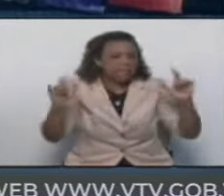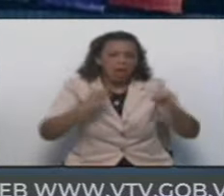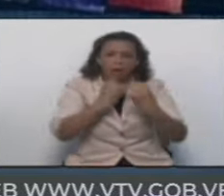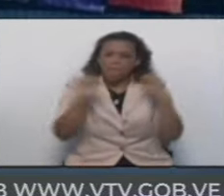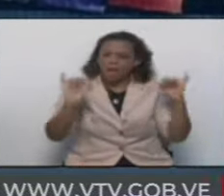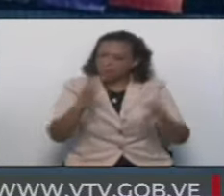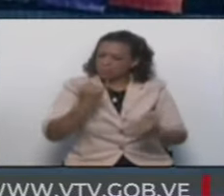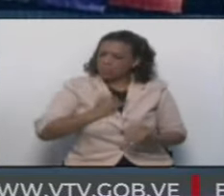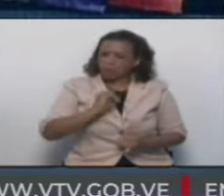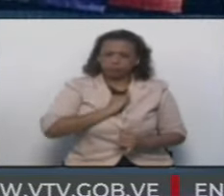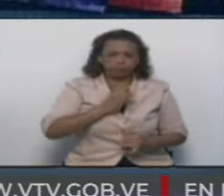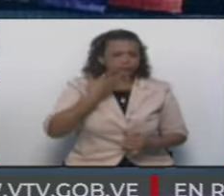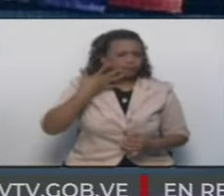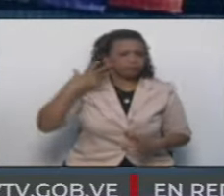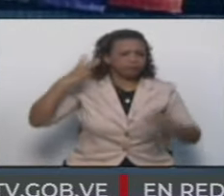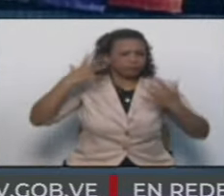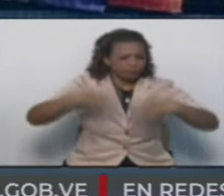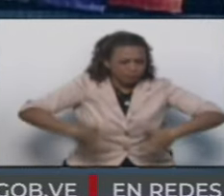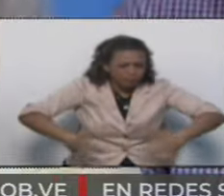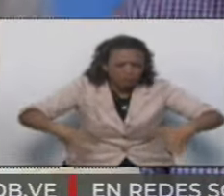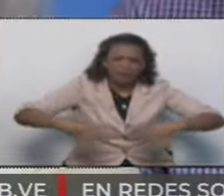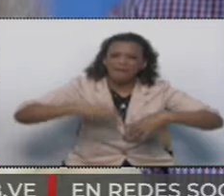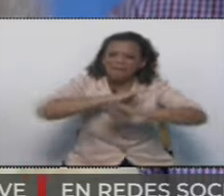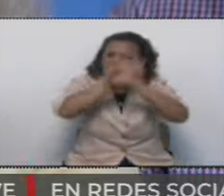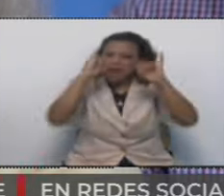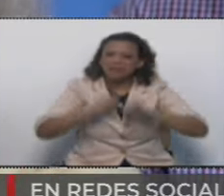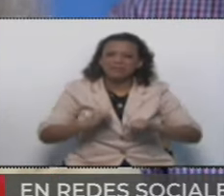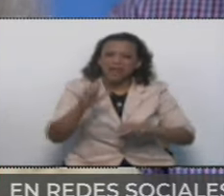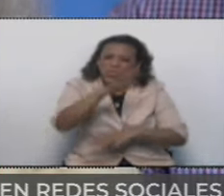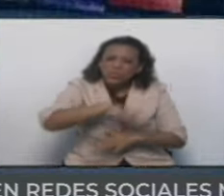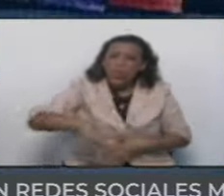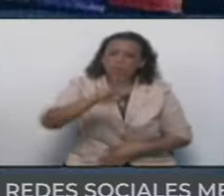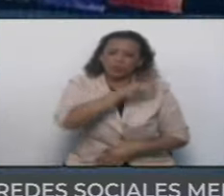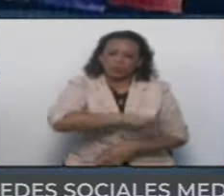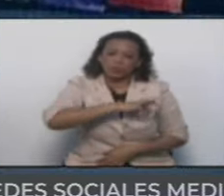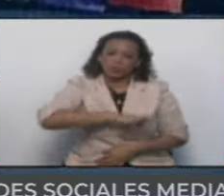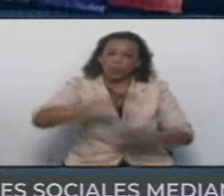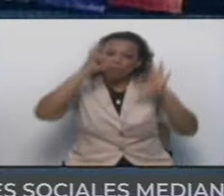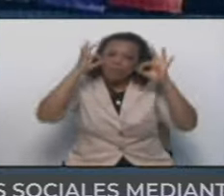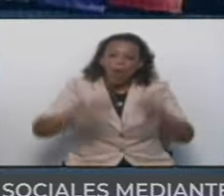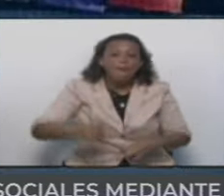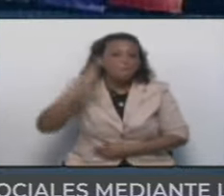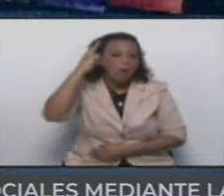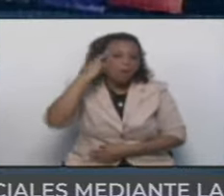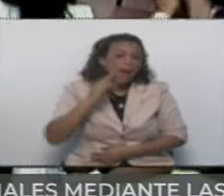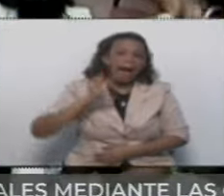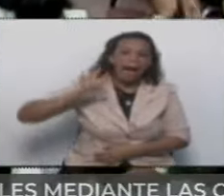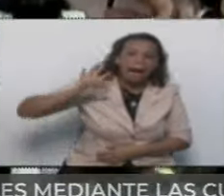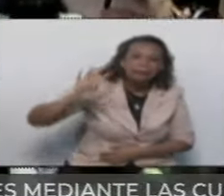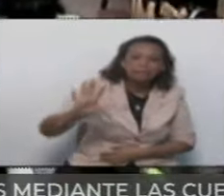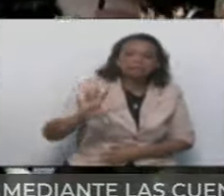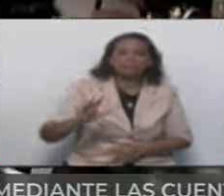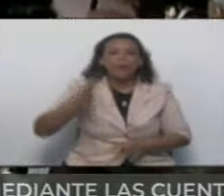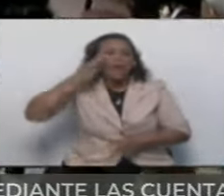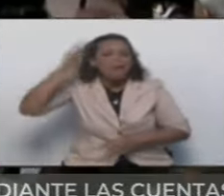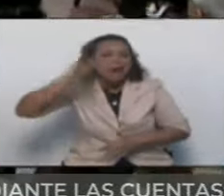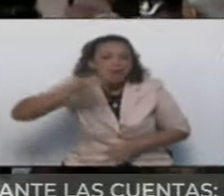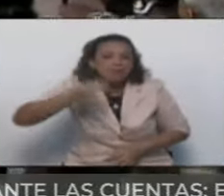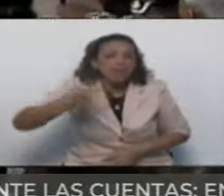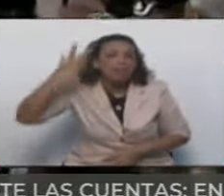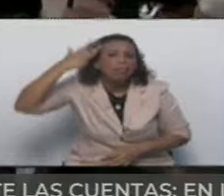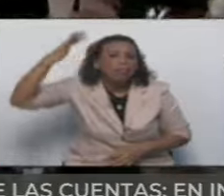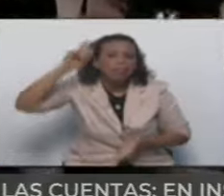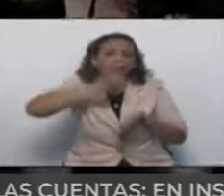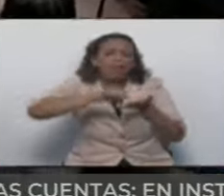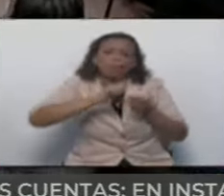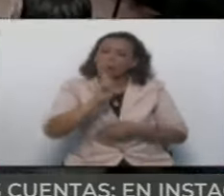soberanía, prosperidad y máxima felicidad social. El socialismo bolivariano tiene que ser una realidad